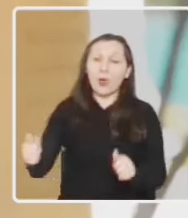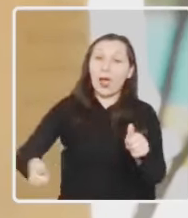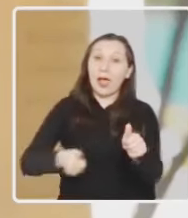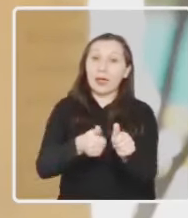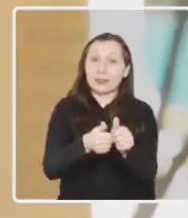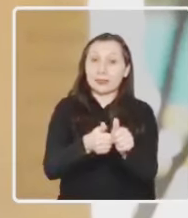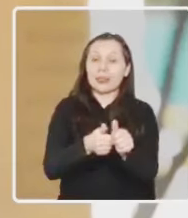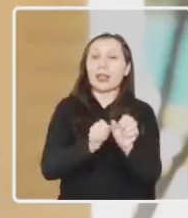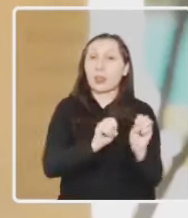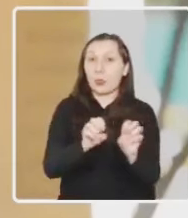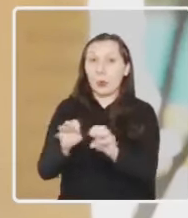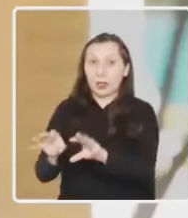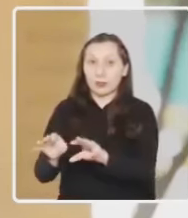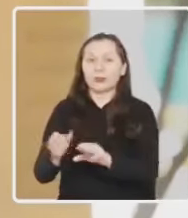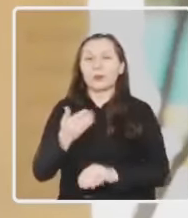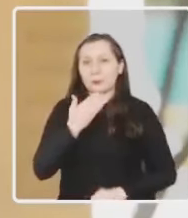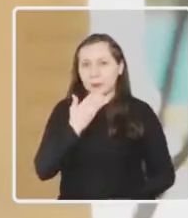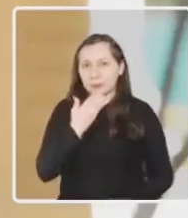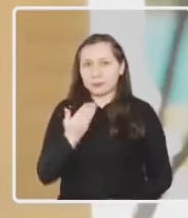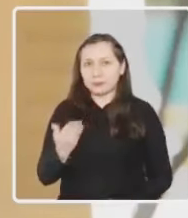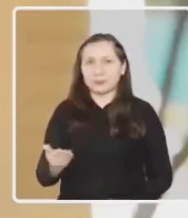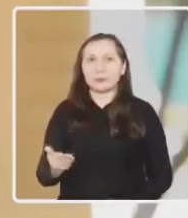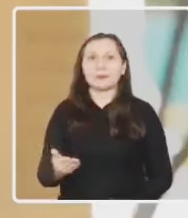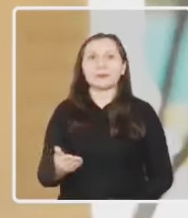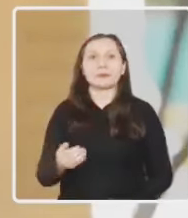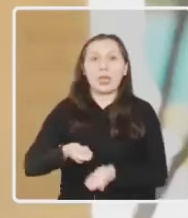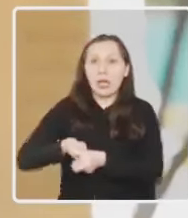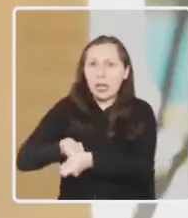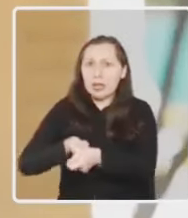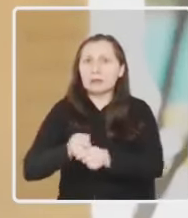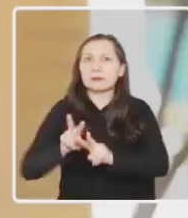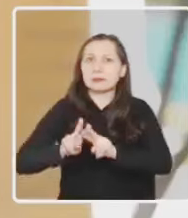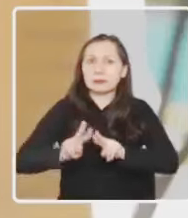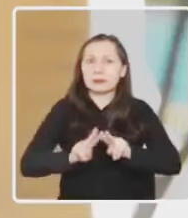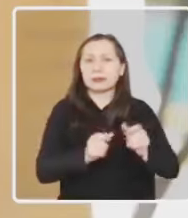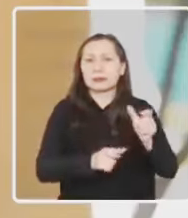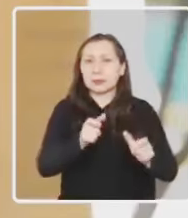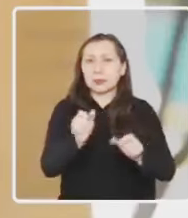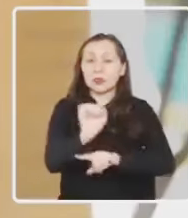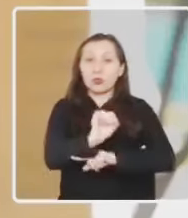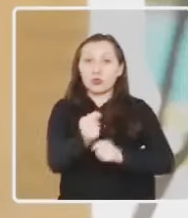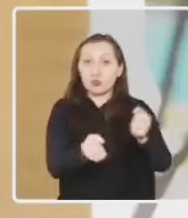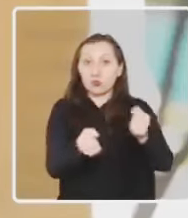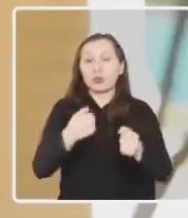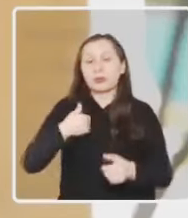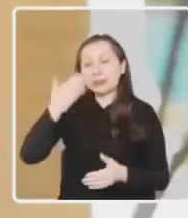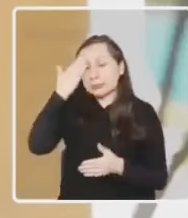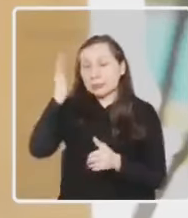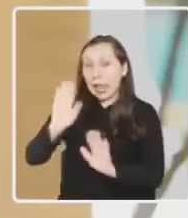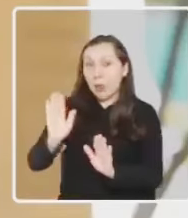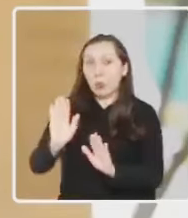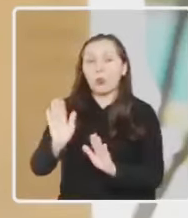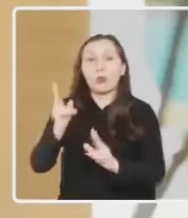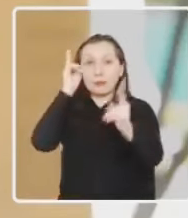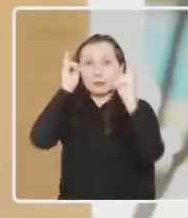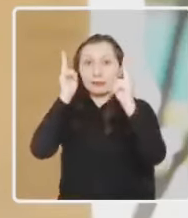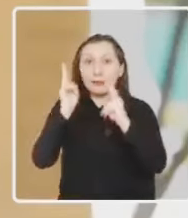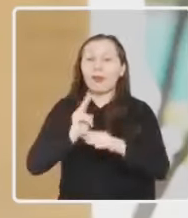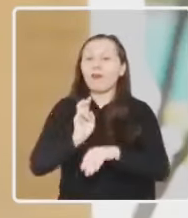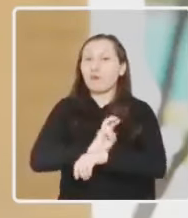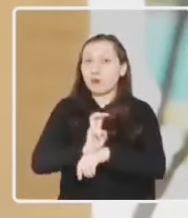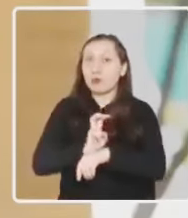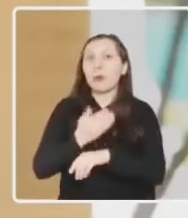asistentes y a las asistentes de educación, a los auxiliares, a los conductores que también ahí saludamos del transporte escolar, que